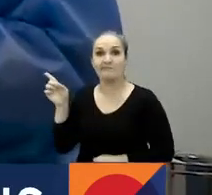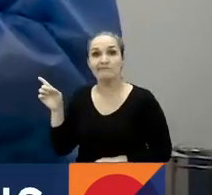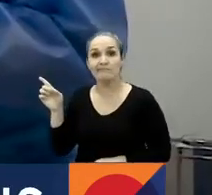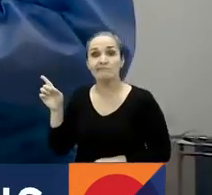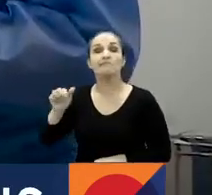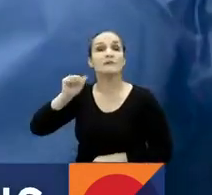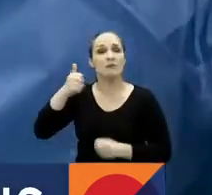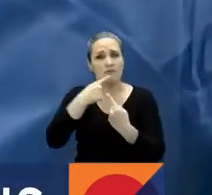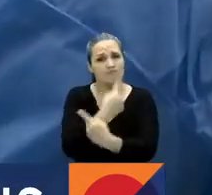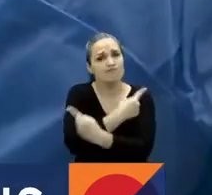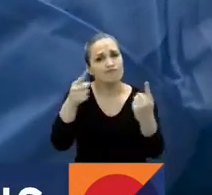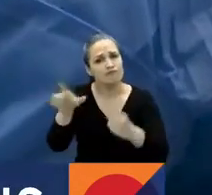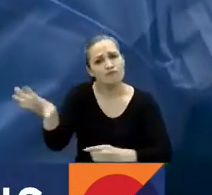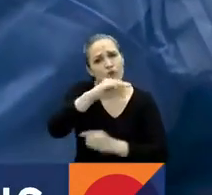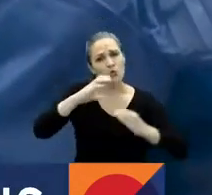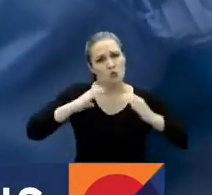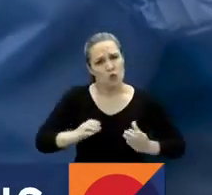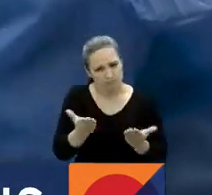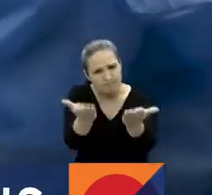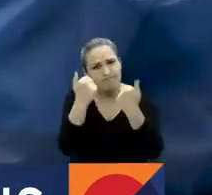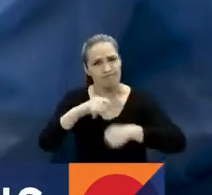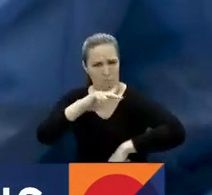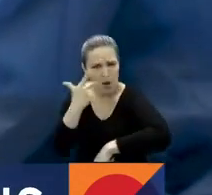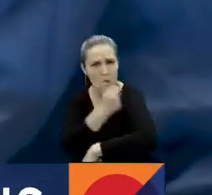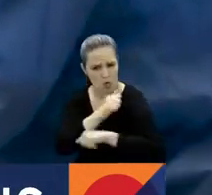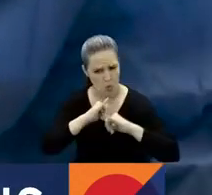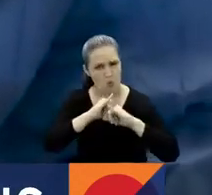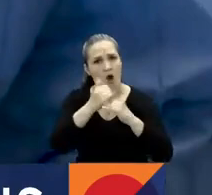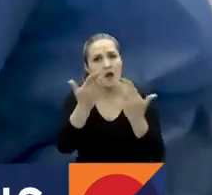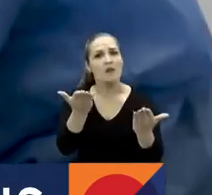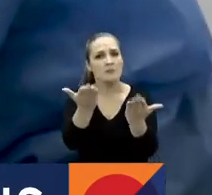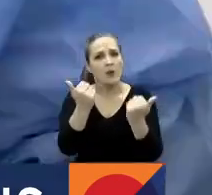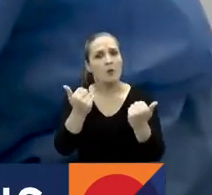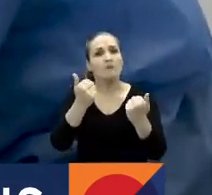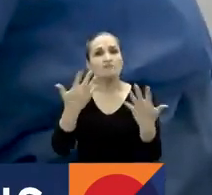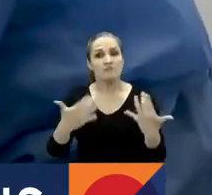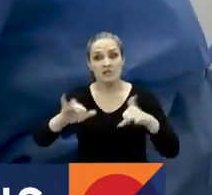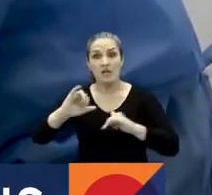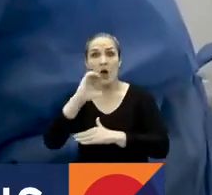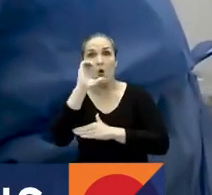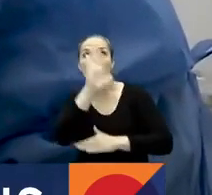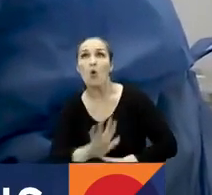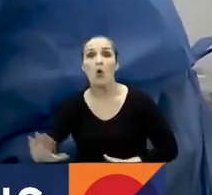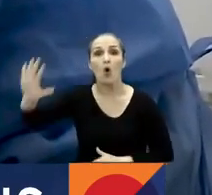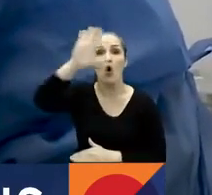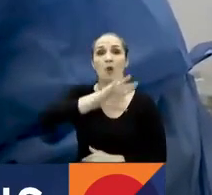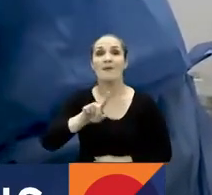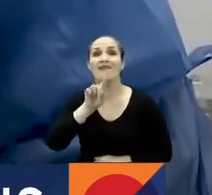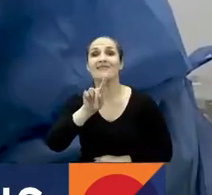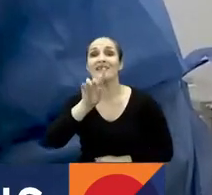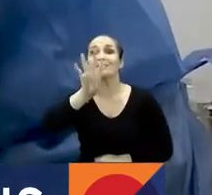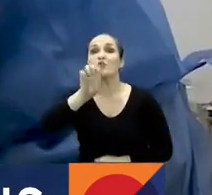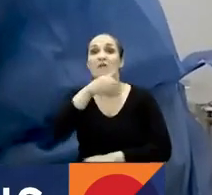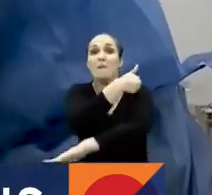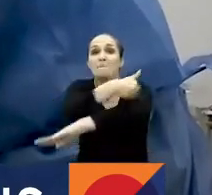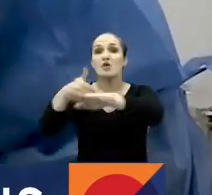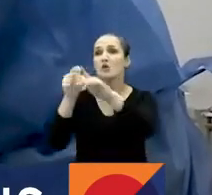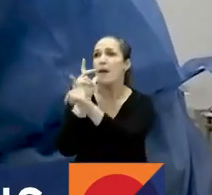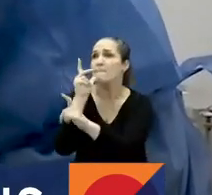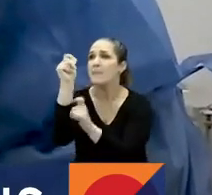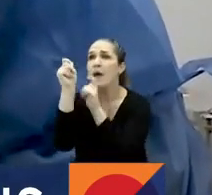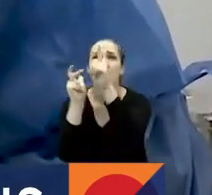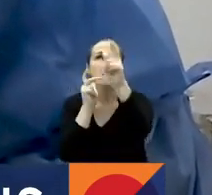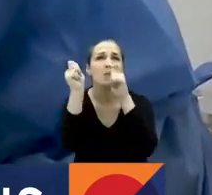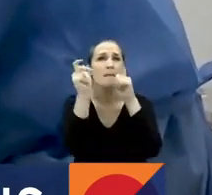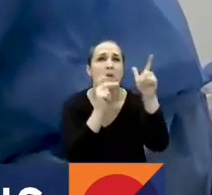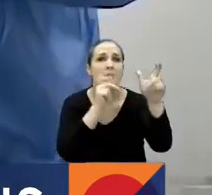el llamado a los ciudadanos a vacunarse y destacó que el país ya superó los 19 millones de dosis aplicadas y que en julio